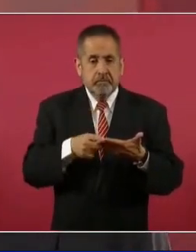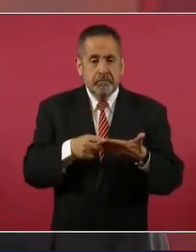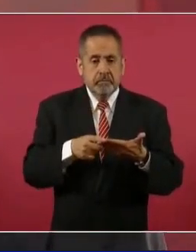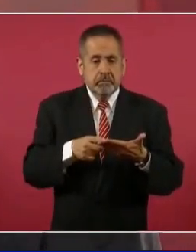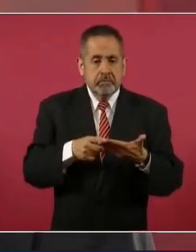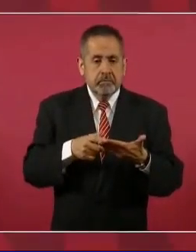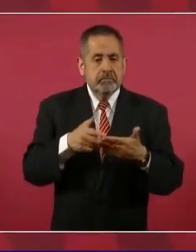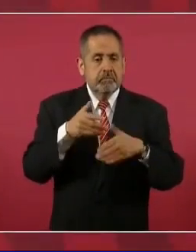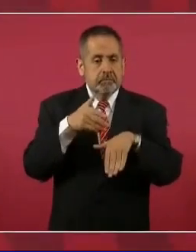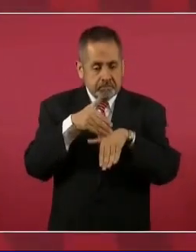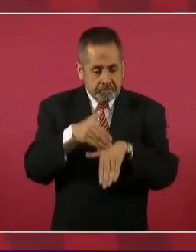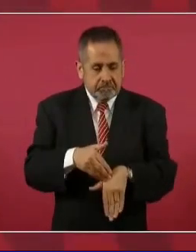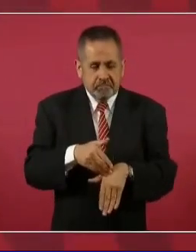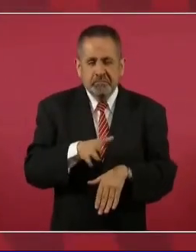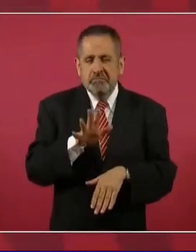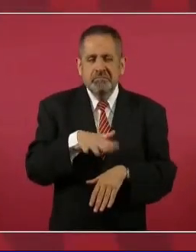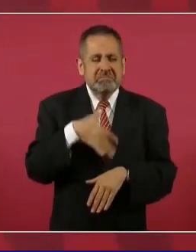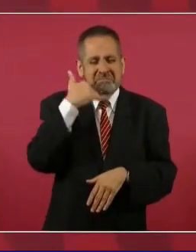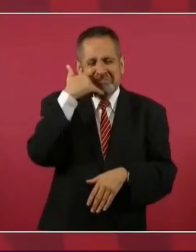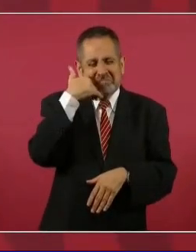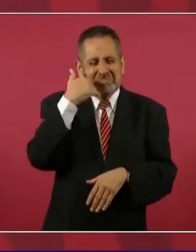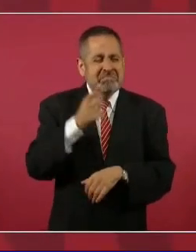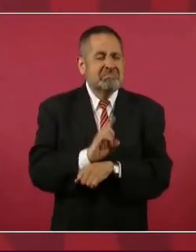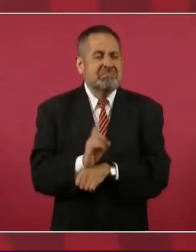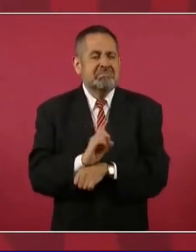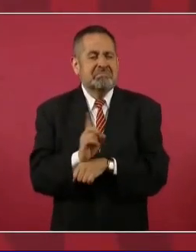actuando de manera rastrera.